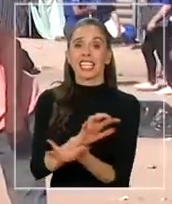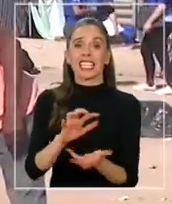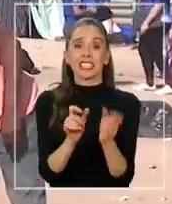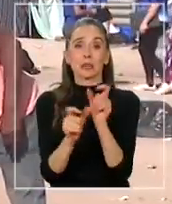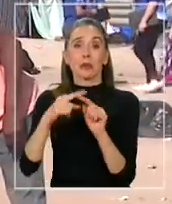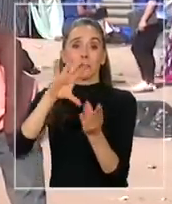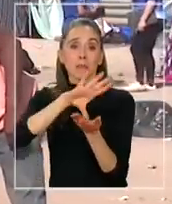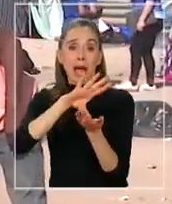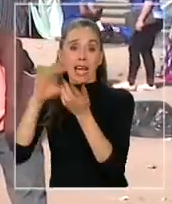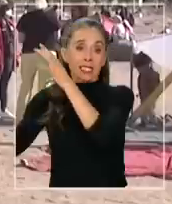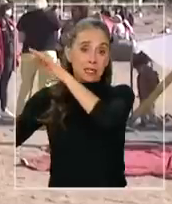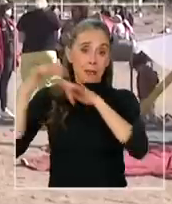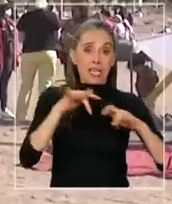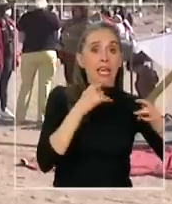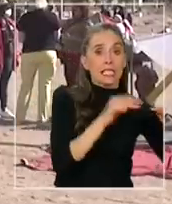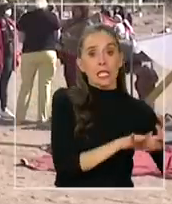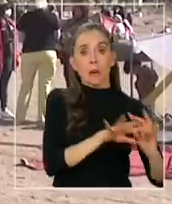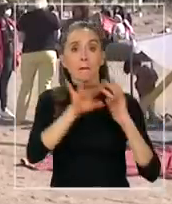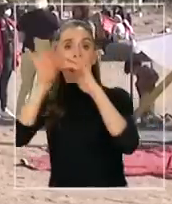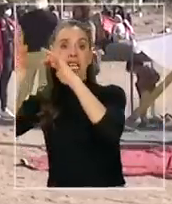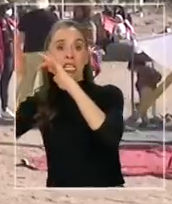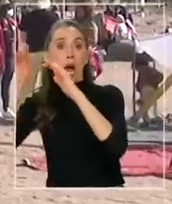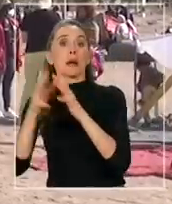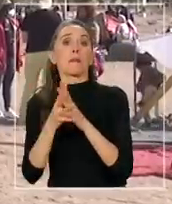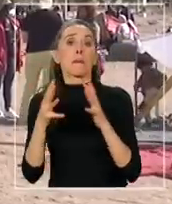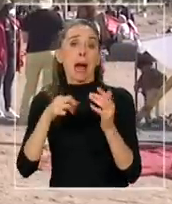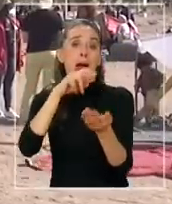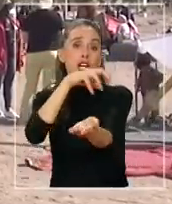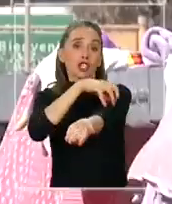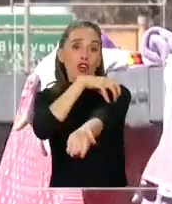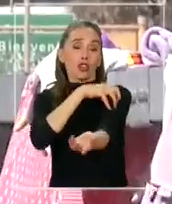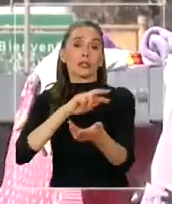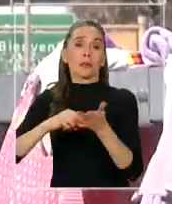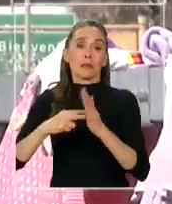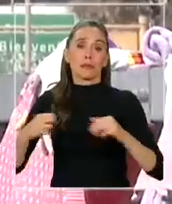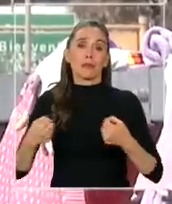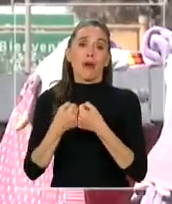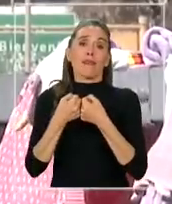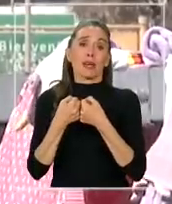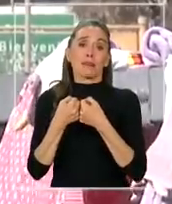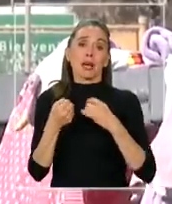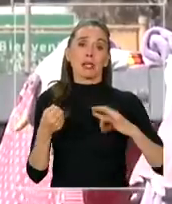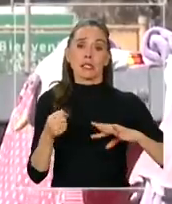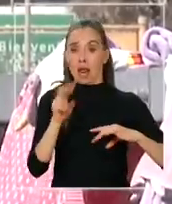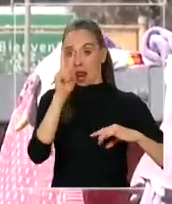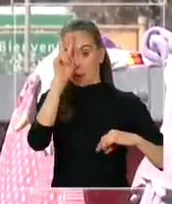migratoria que continúa en el norte y que aumenta la tensión entre Chile y Perú.